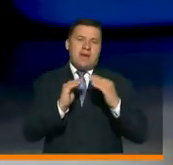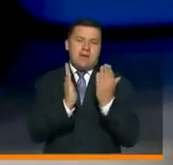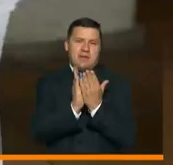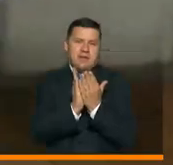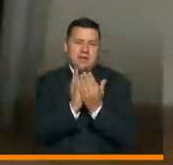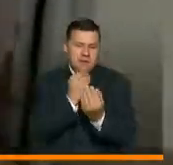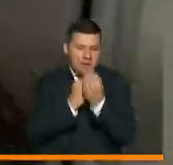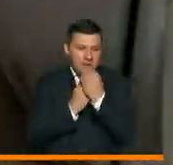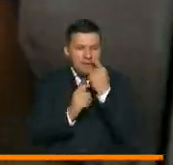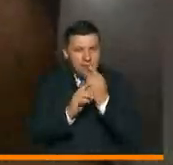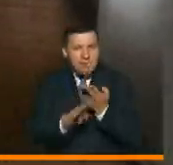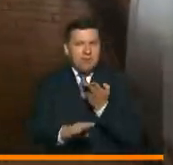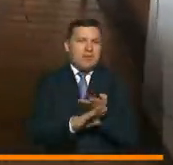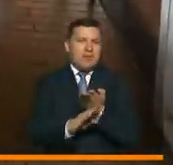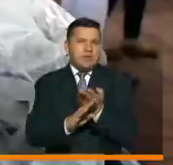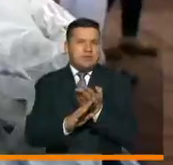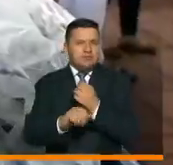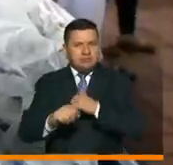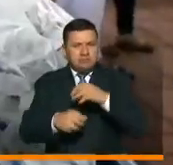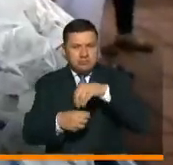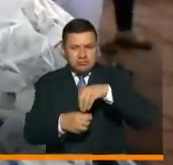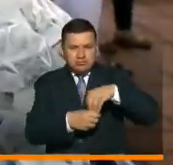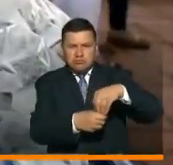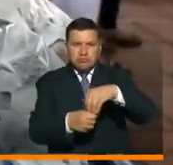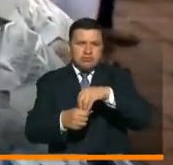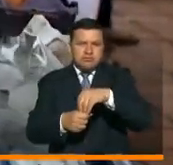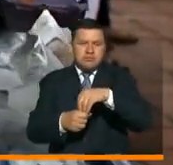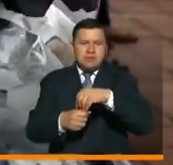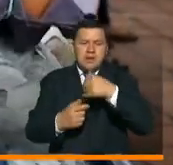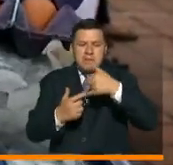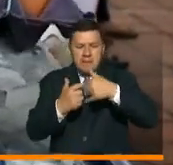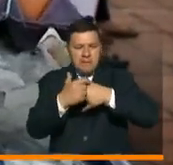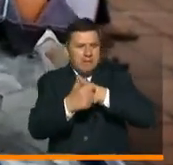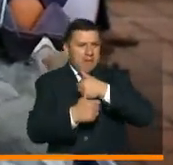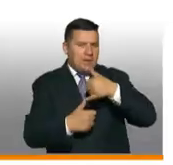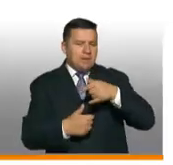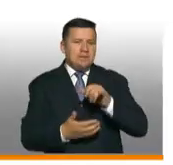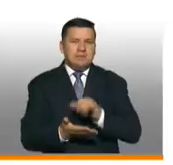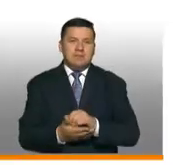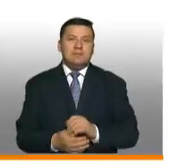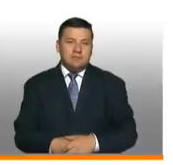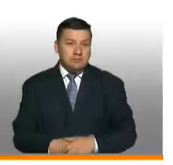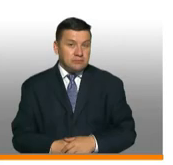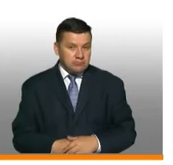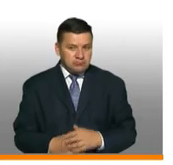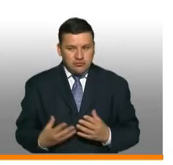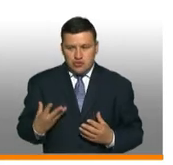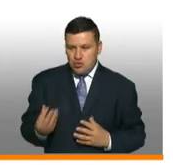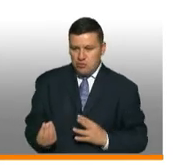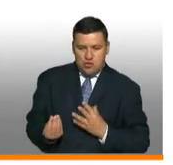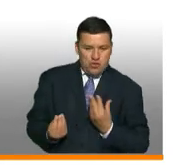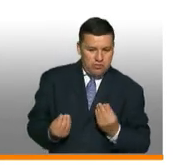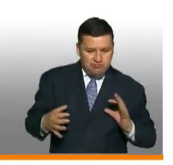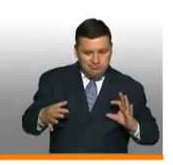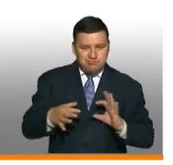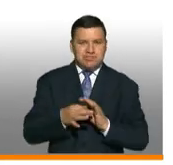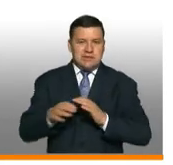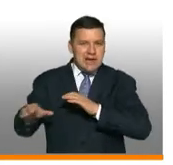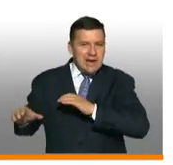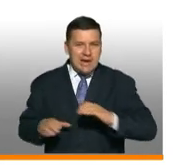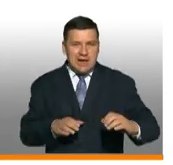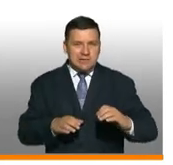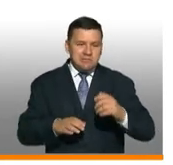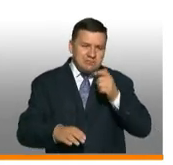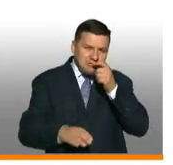alimentación escolar, proponiendo modelos de operación que fortalezcan la territorialidad en esta materia. Hicimos equipo para fortalecer las acciones